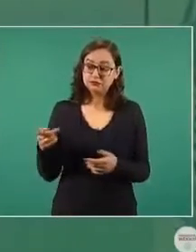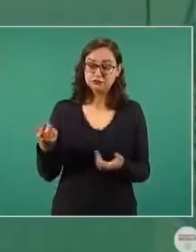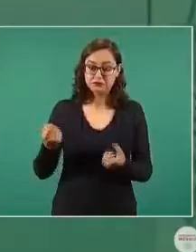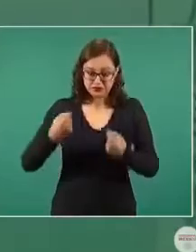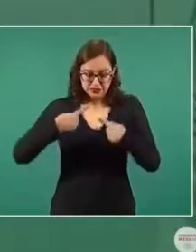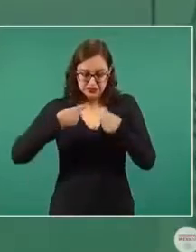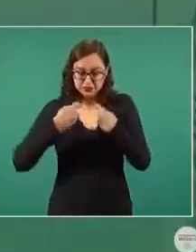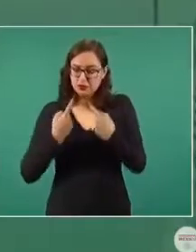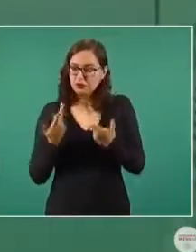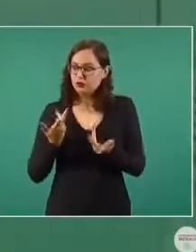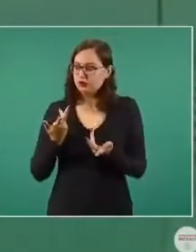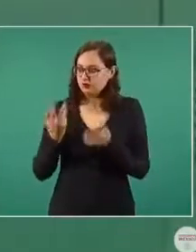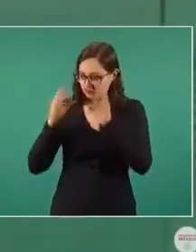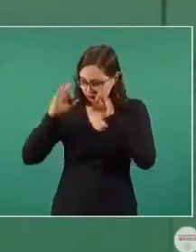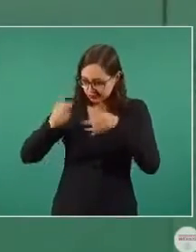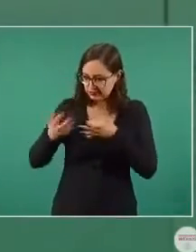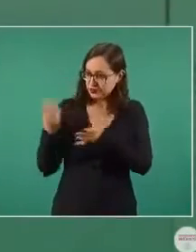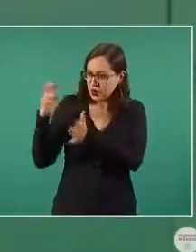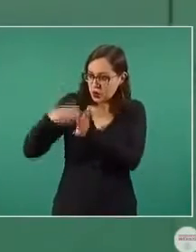y de